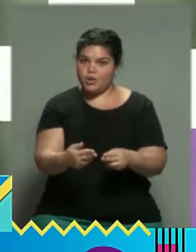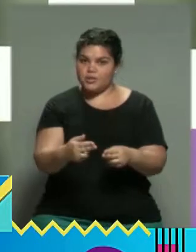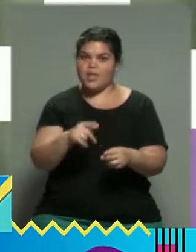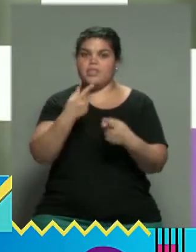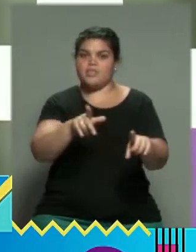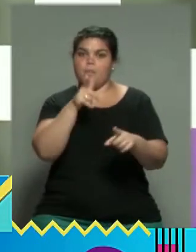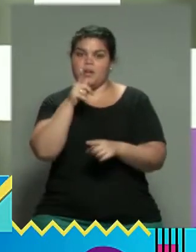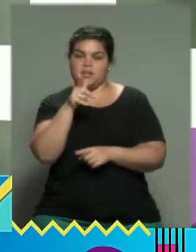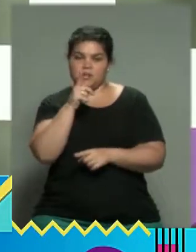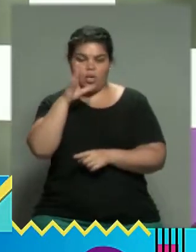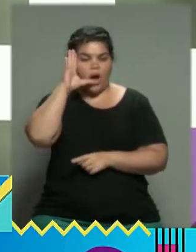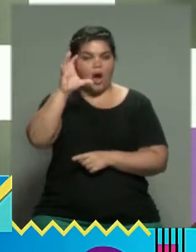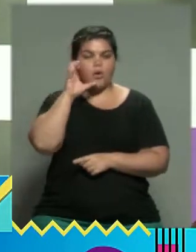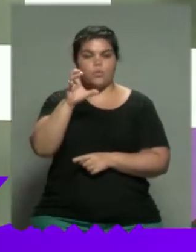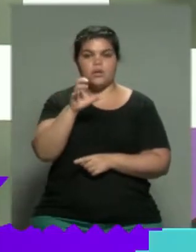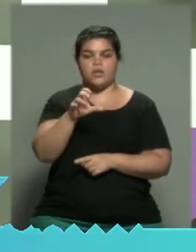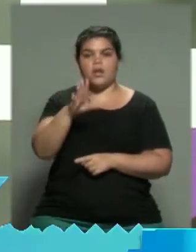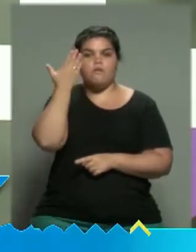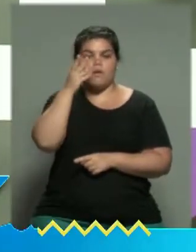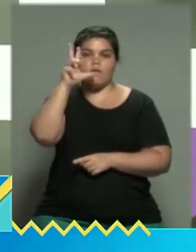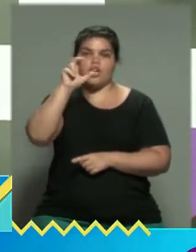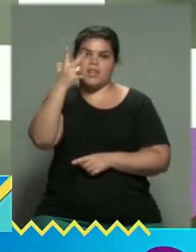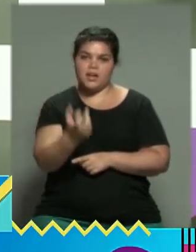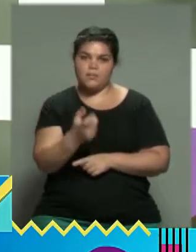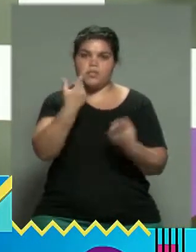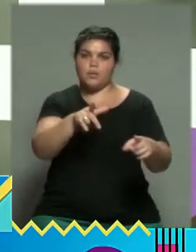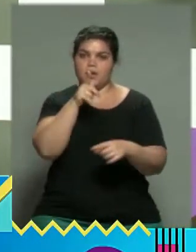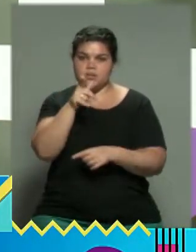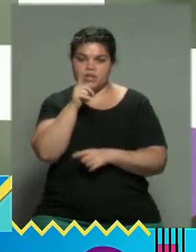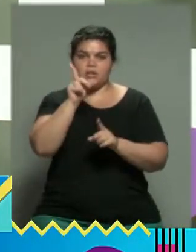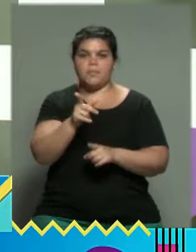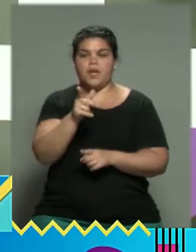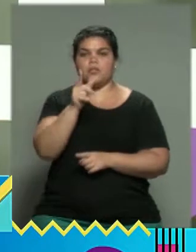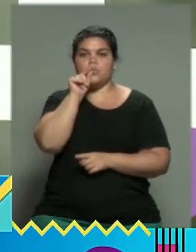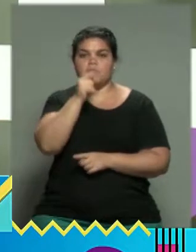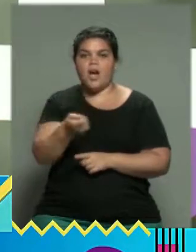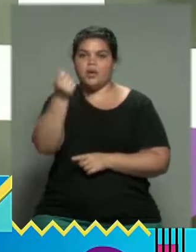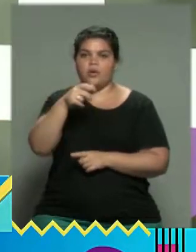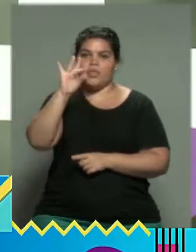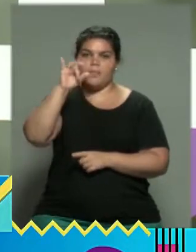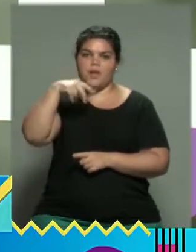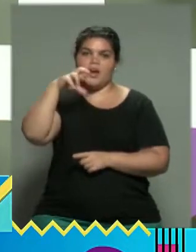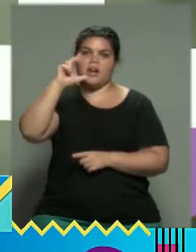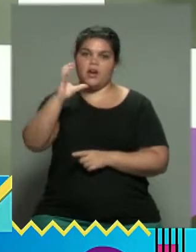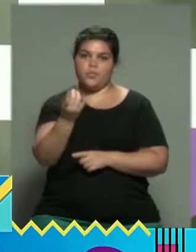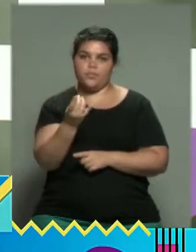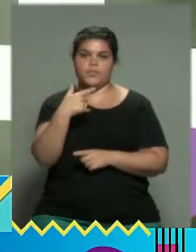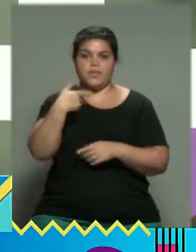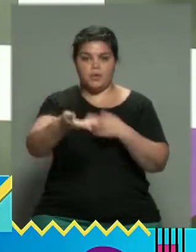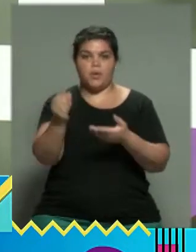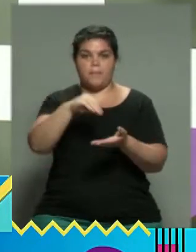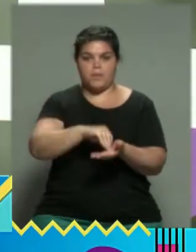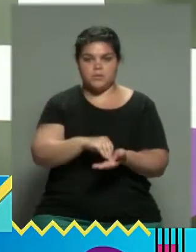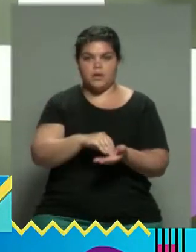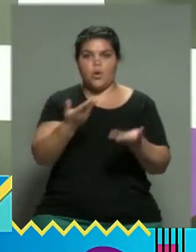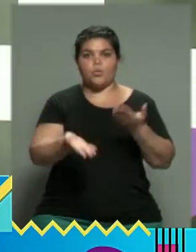Distintos Parecidos. Recuerden, en redes sociales estamos en Facebook y en Instagram como Distintos Parecidos y en Twitter como @dpsenalú. Enseguida seguimos con